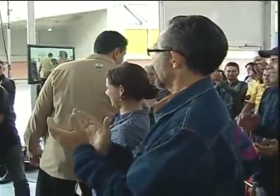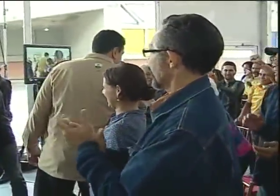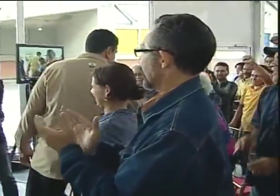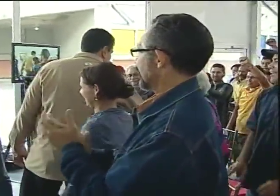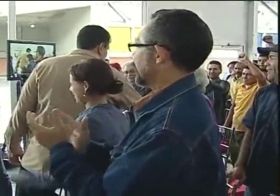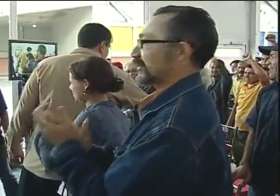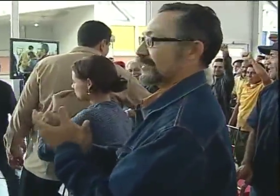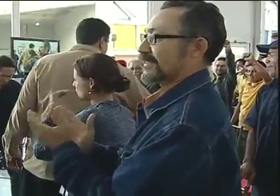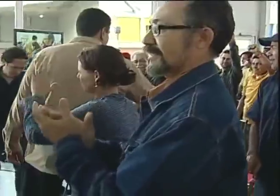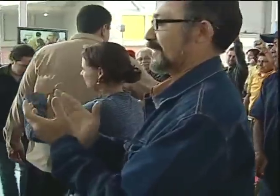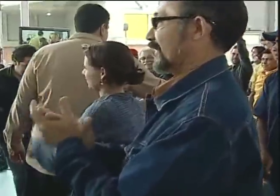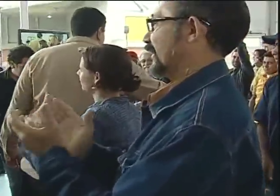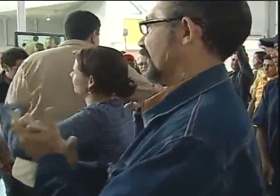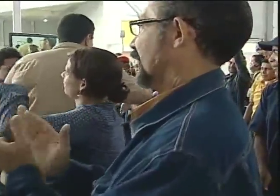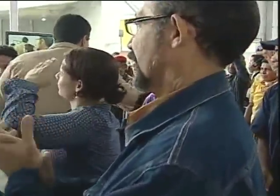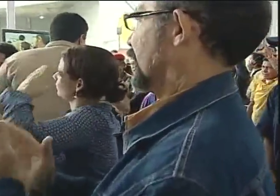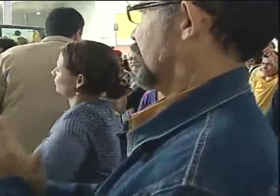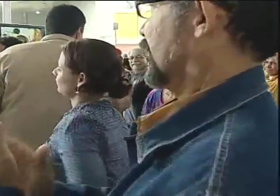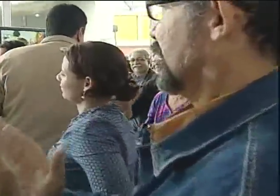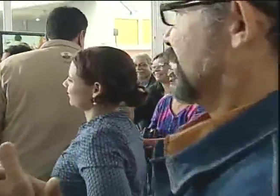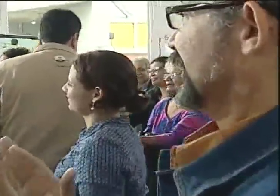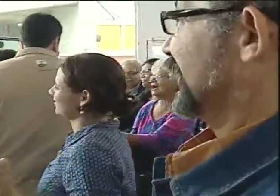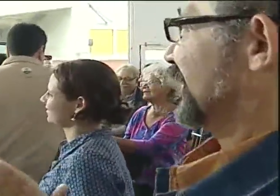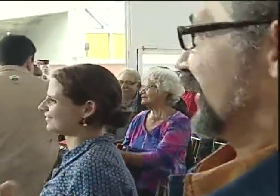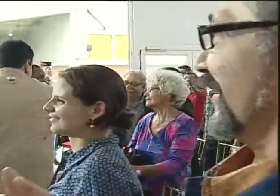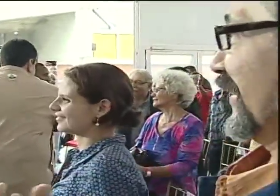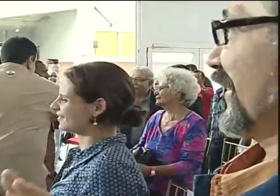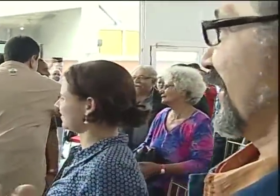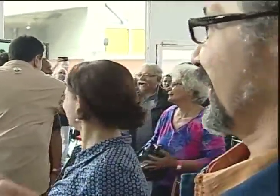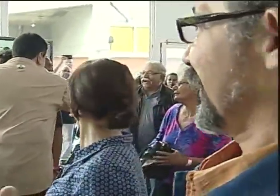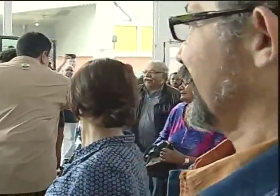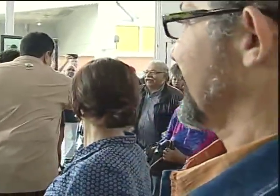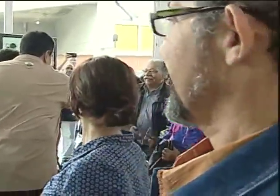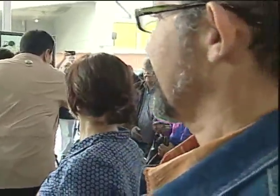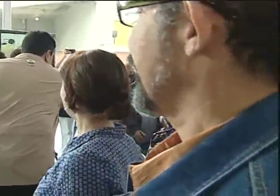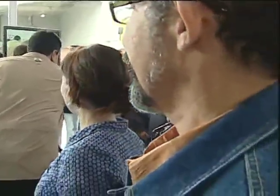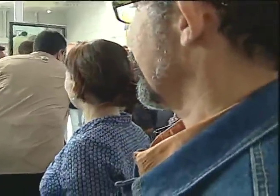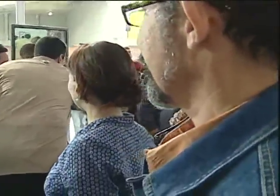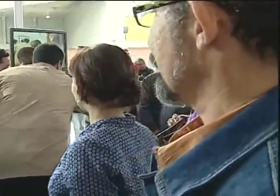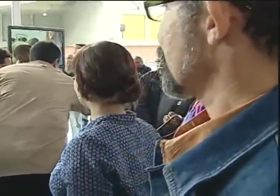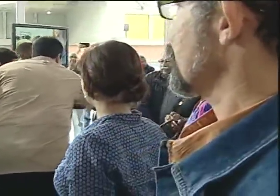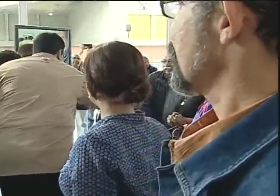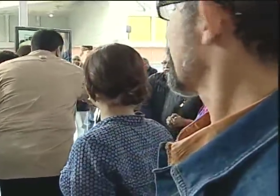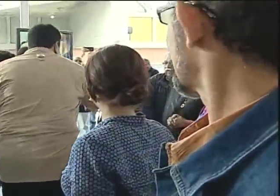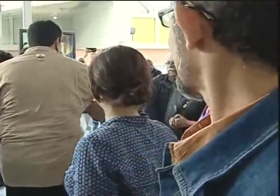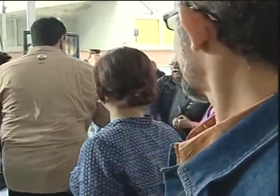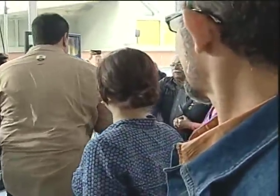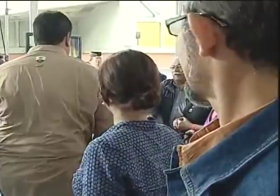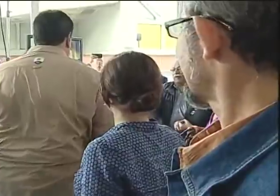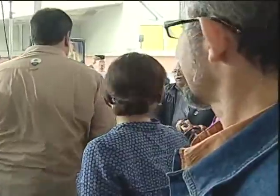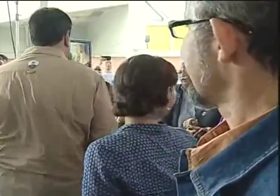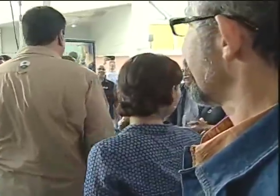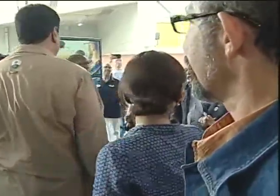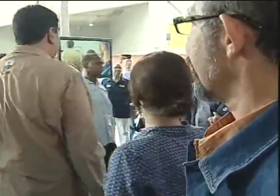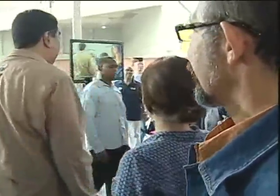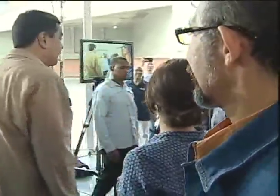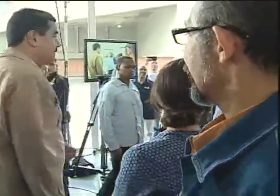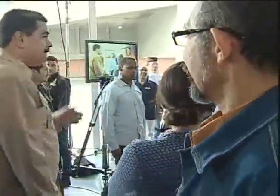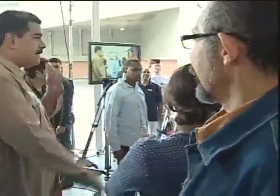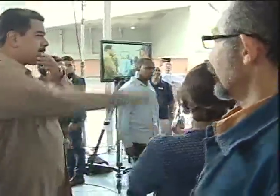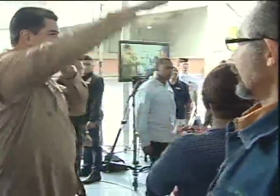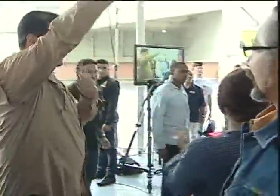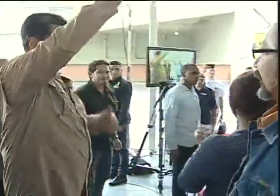más. El Ejecutivo Nacional recibe a los campesinos y campesinas del país. Se trata de la